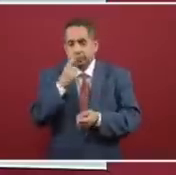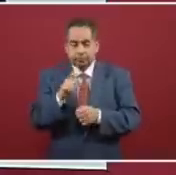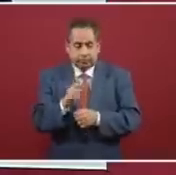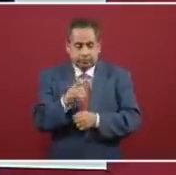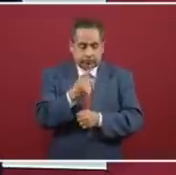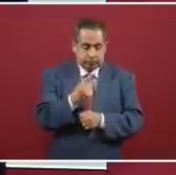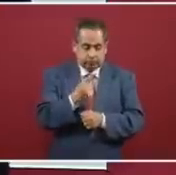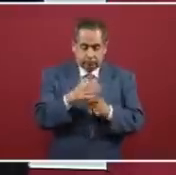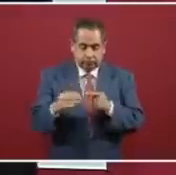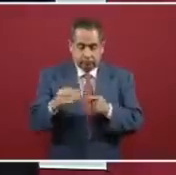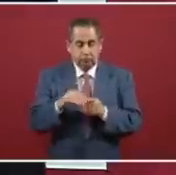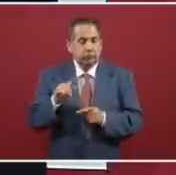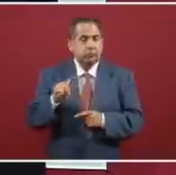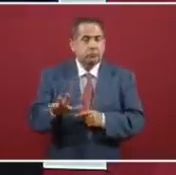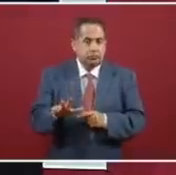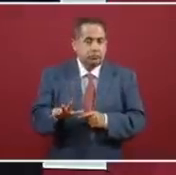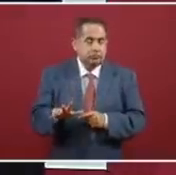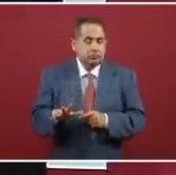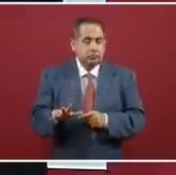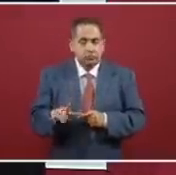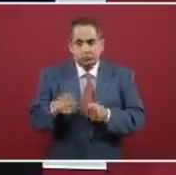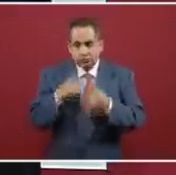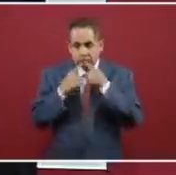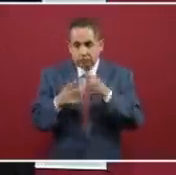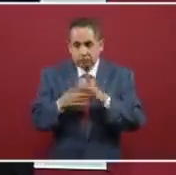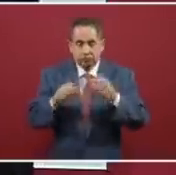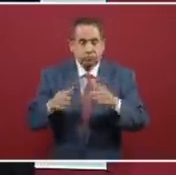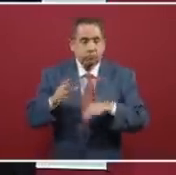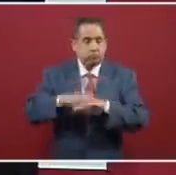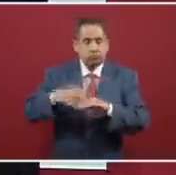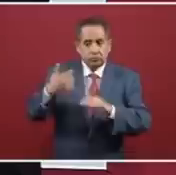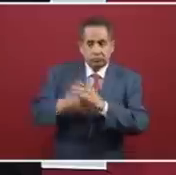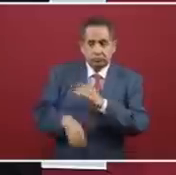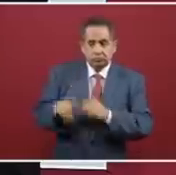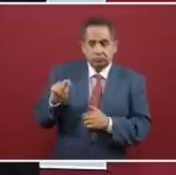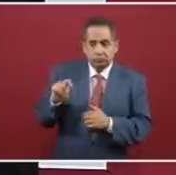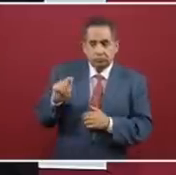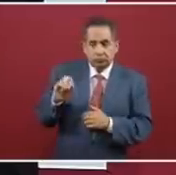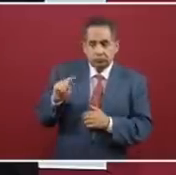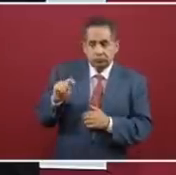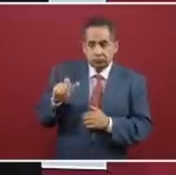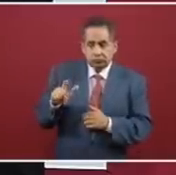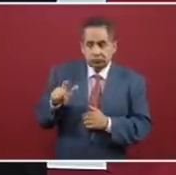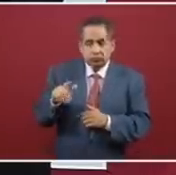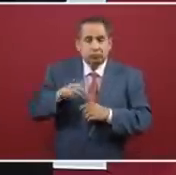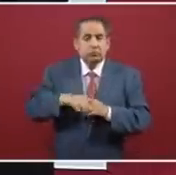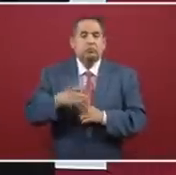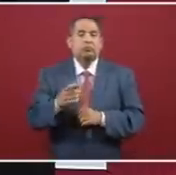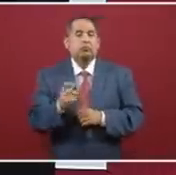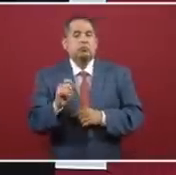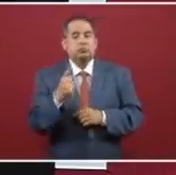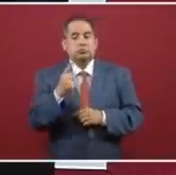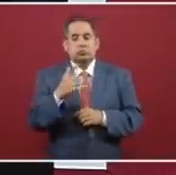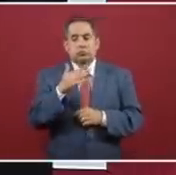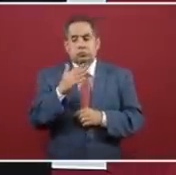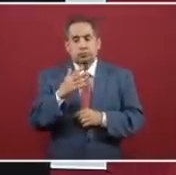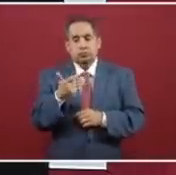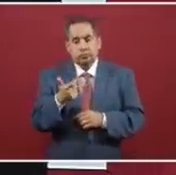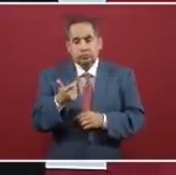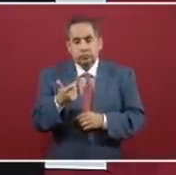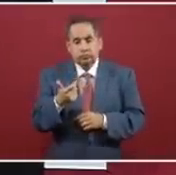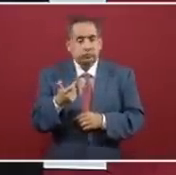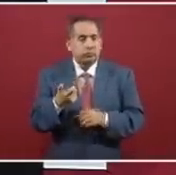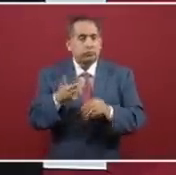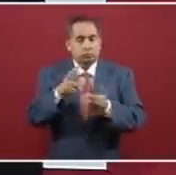21 pesos con 75 centavos mientras que total es la más económica en promedio 21 56 el